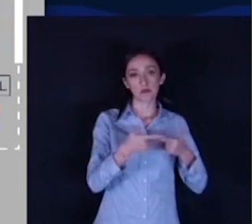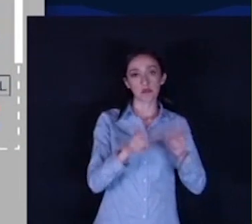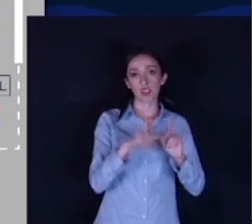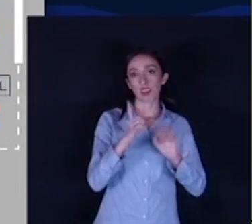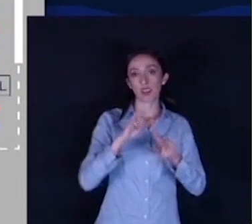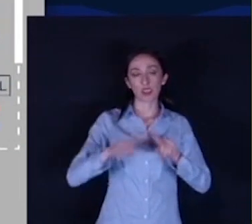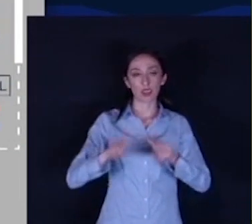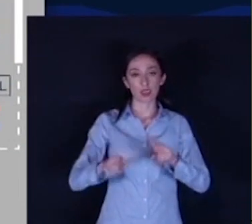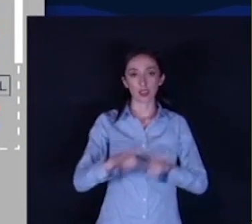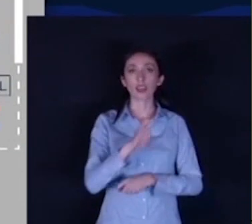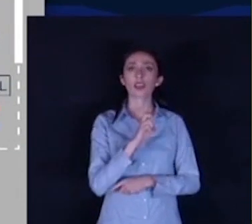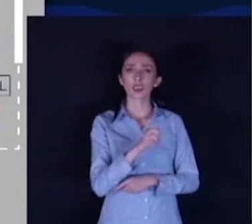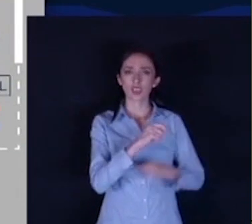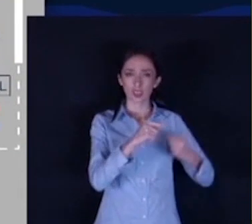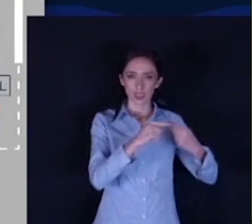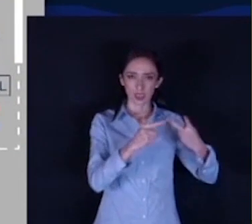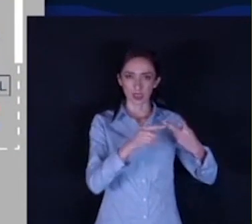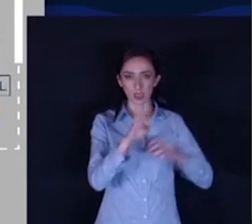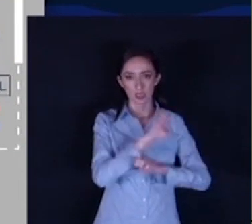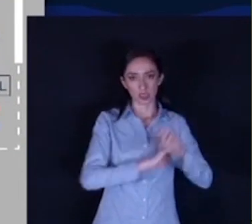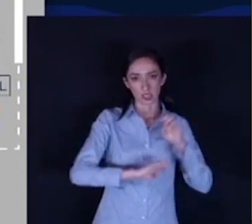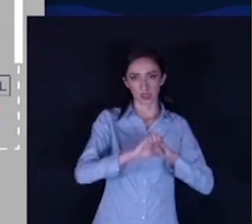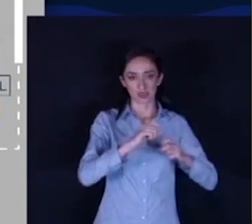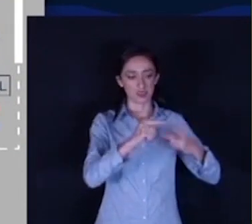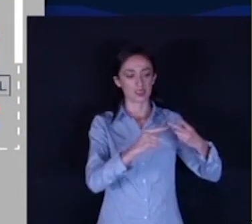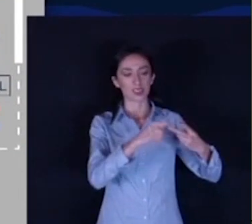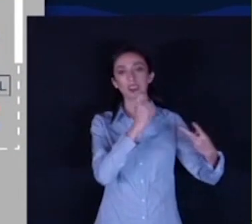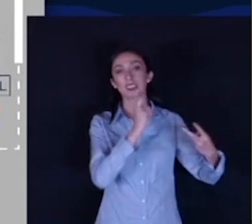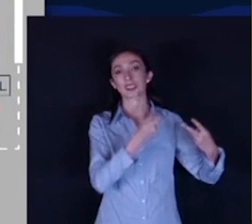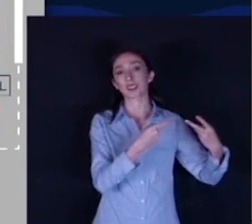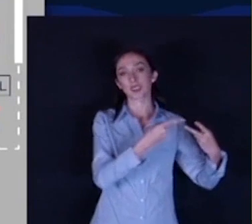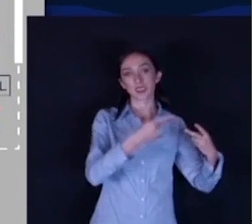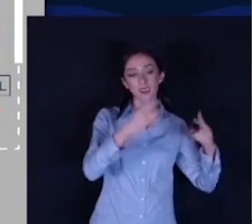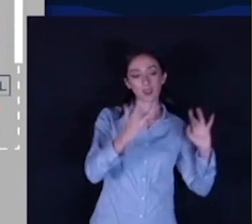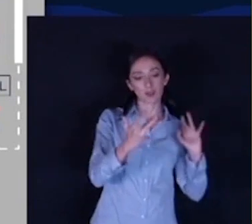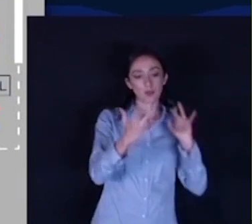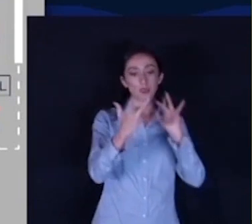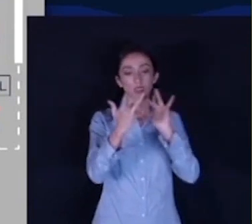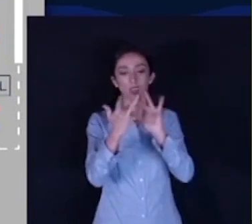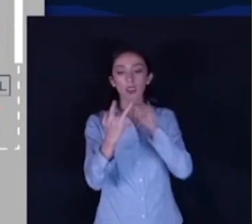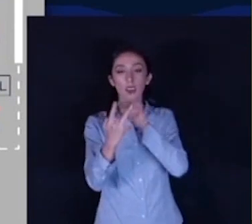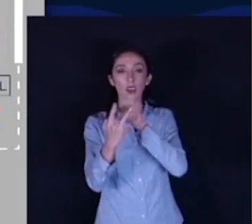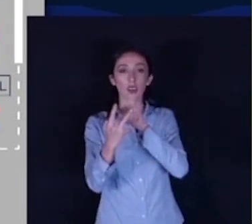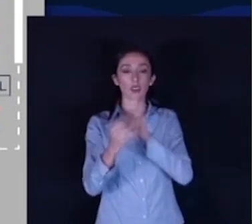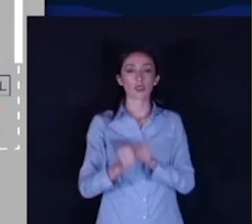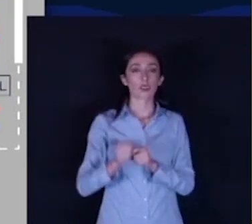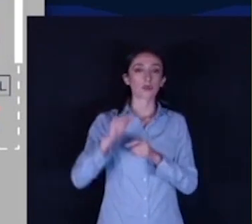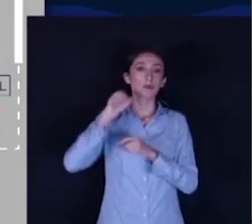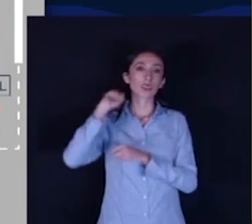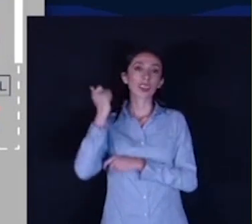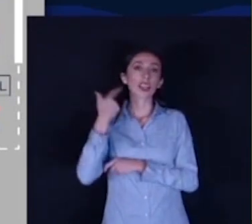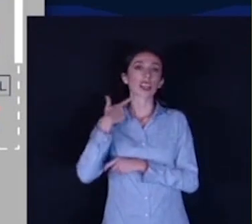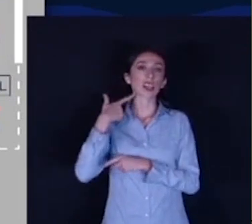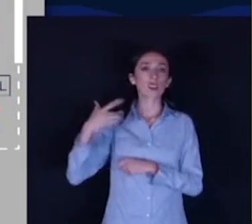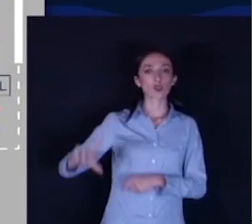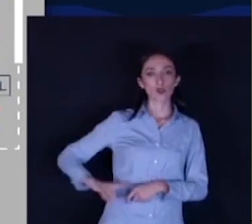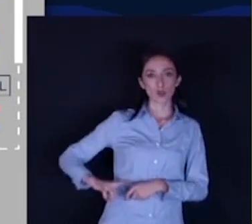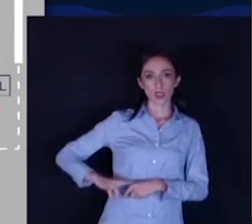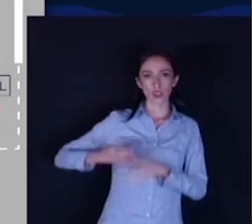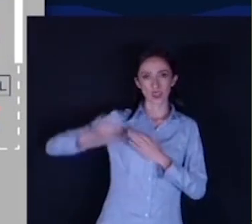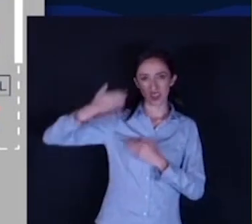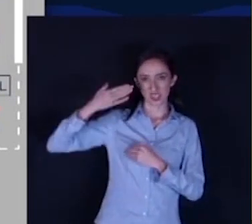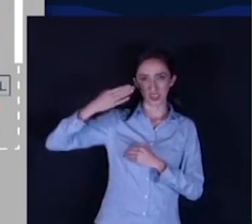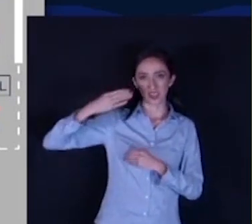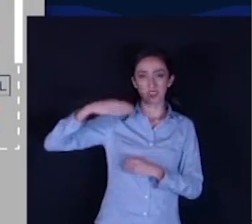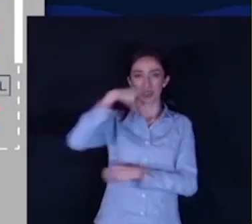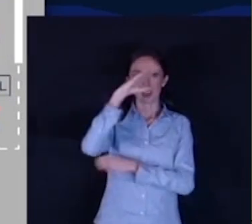42 exfuncionarios que poco a poco han sido detenidos, del desvío de 6 mil millones de pesos aproximadamente, dinero que habría